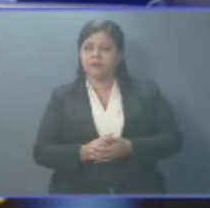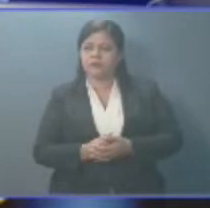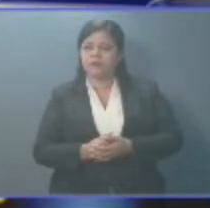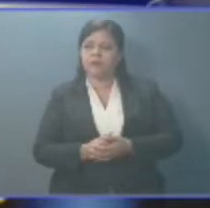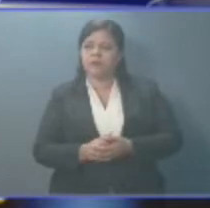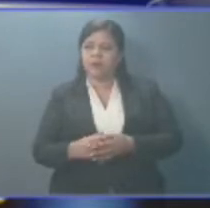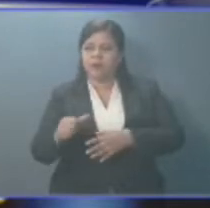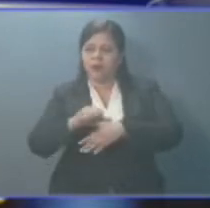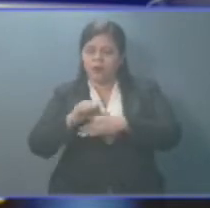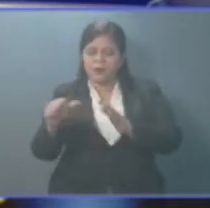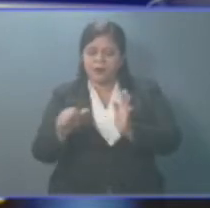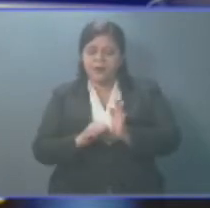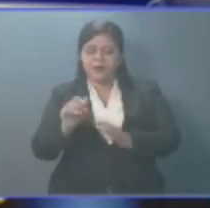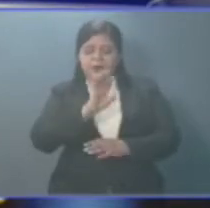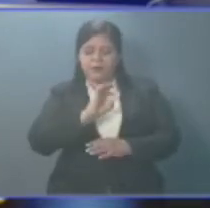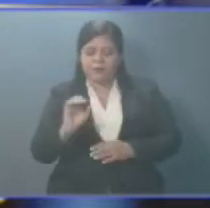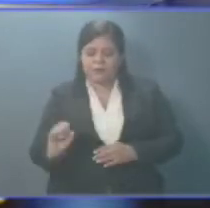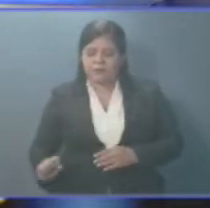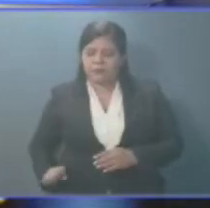Asamblea Legislativa,